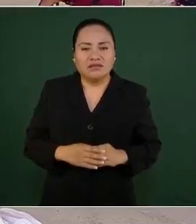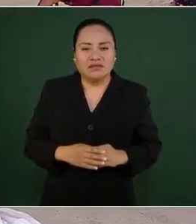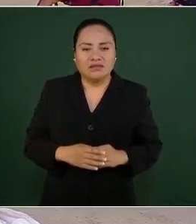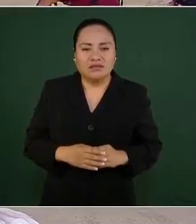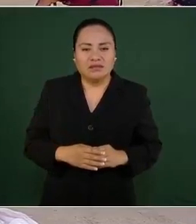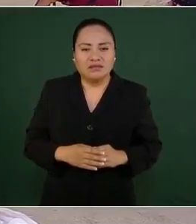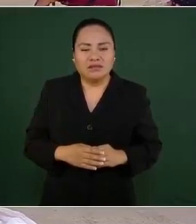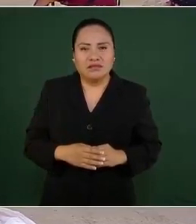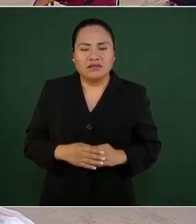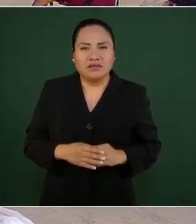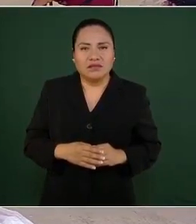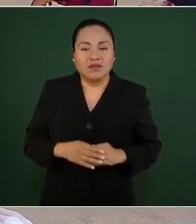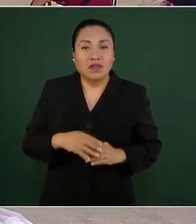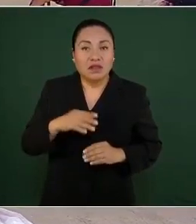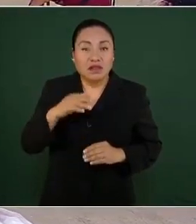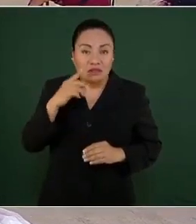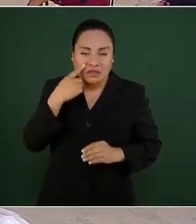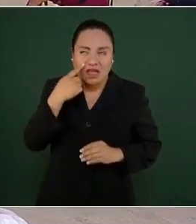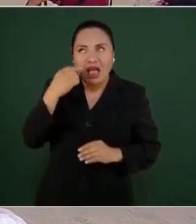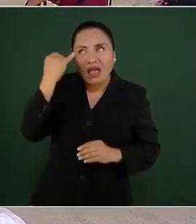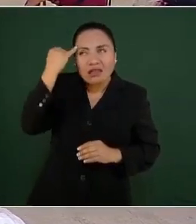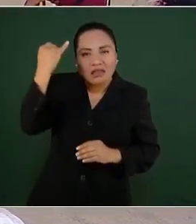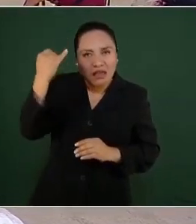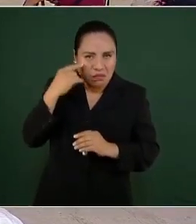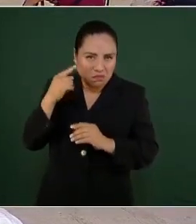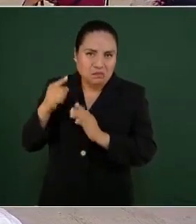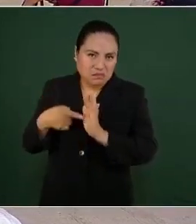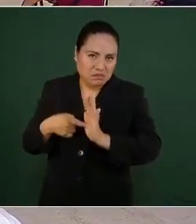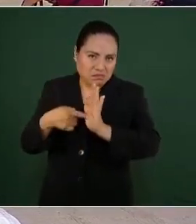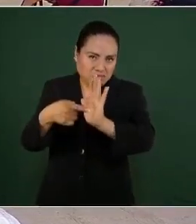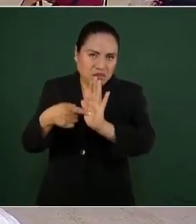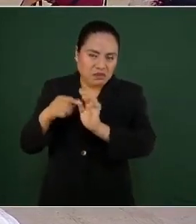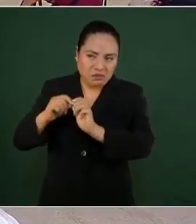Si se tratara de hacer una proyección.